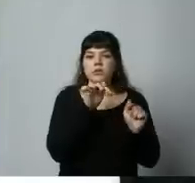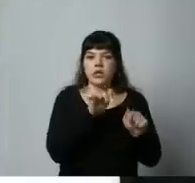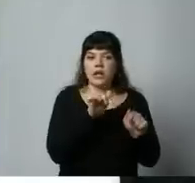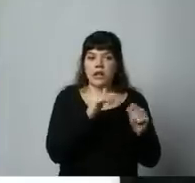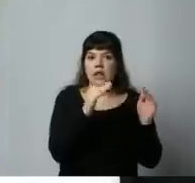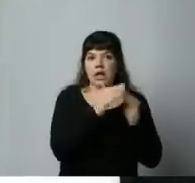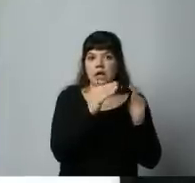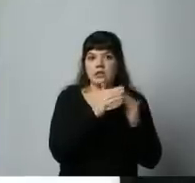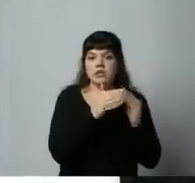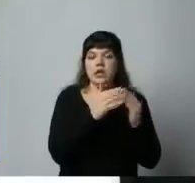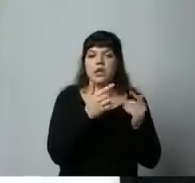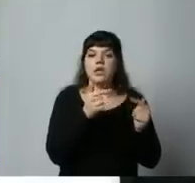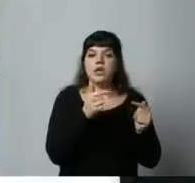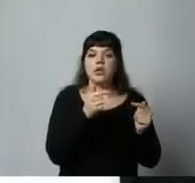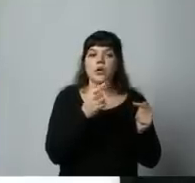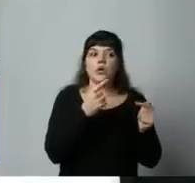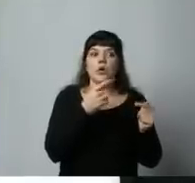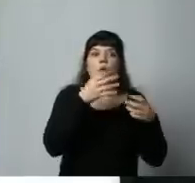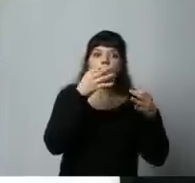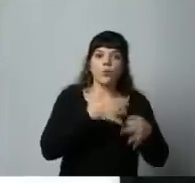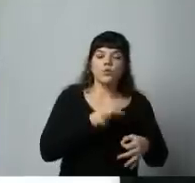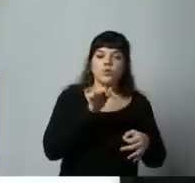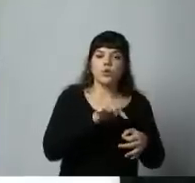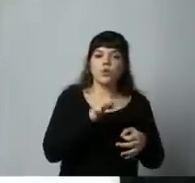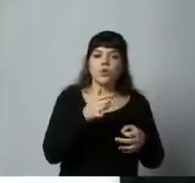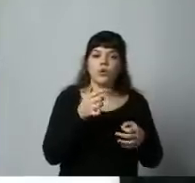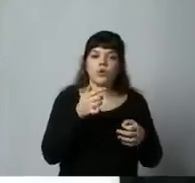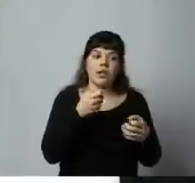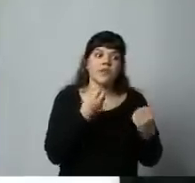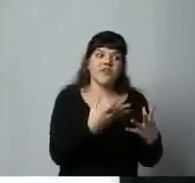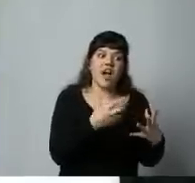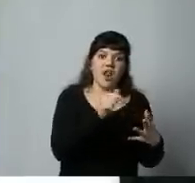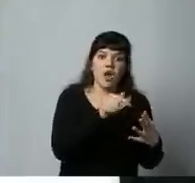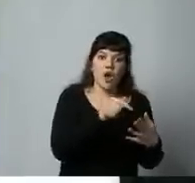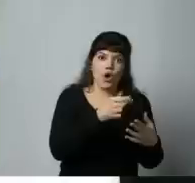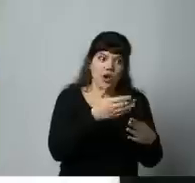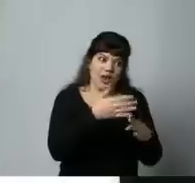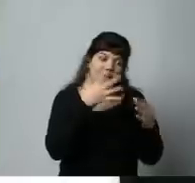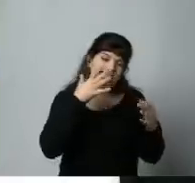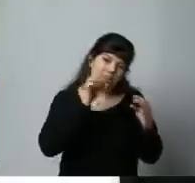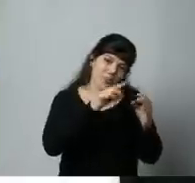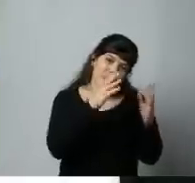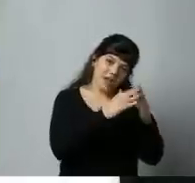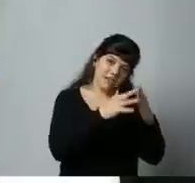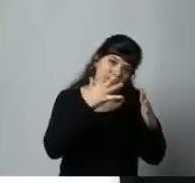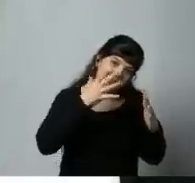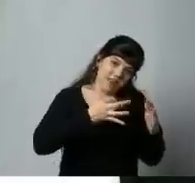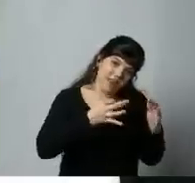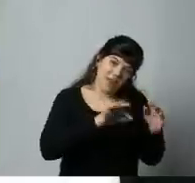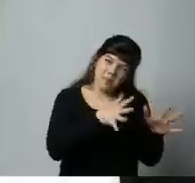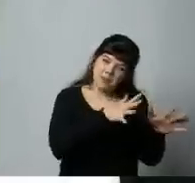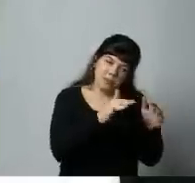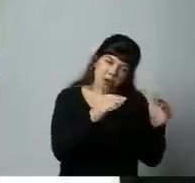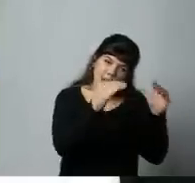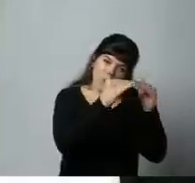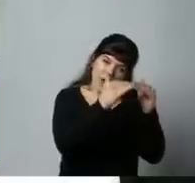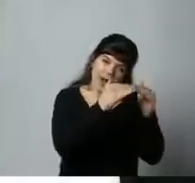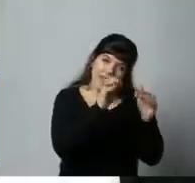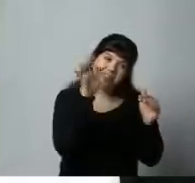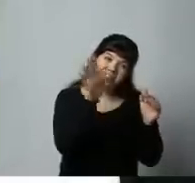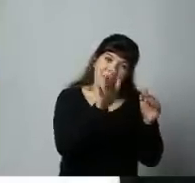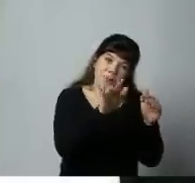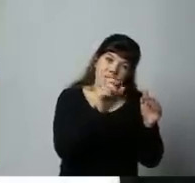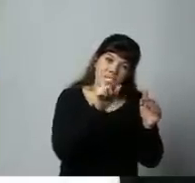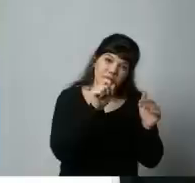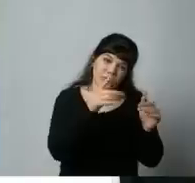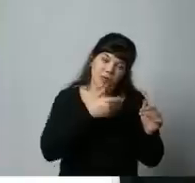fincas abandonadas cuyo valor de tasación era prácticamente igual que la deuda que tenían con